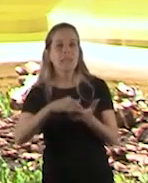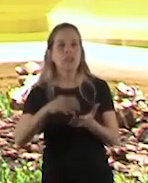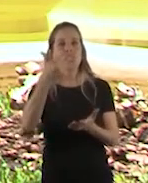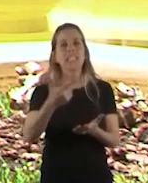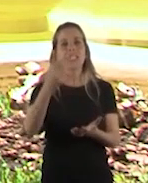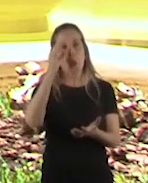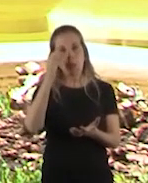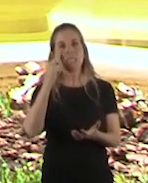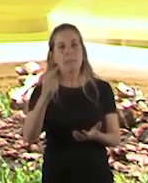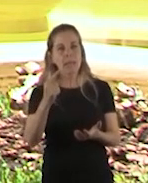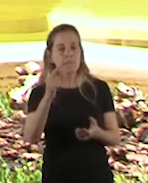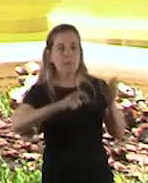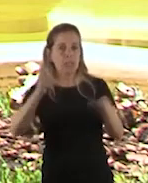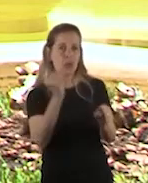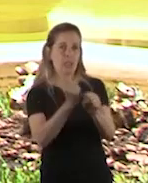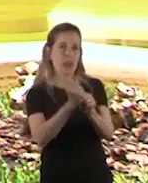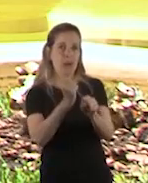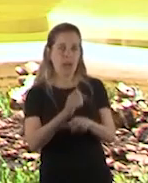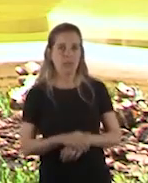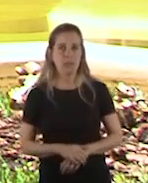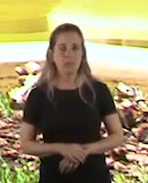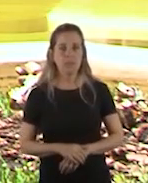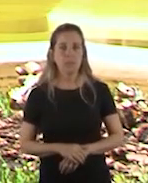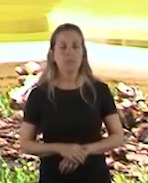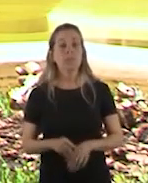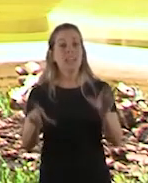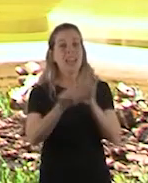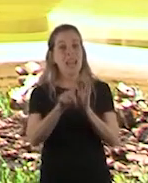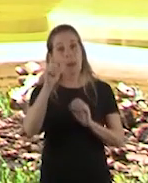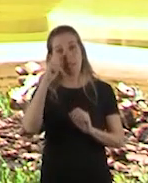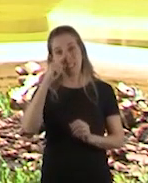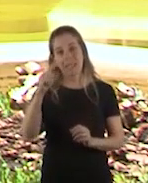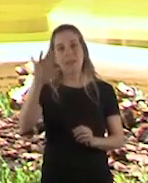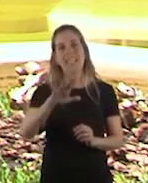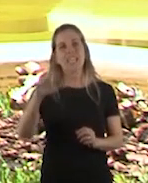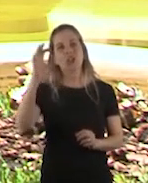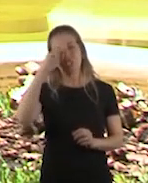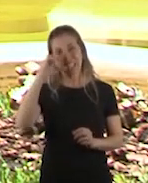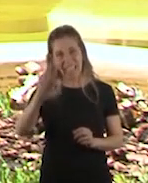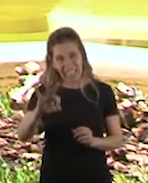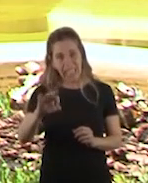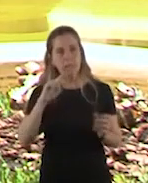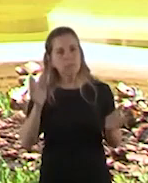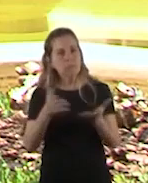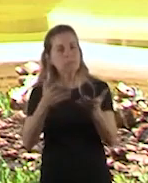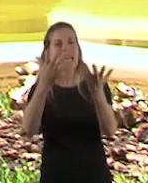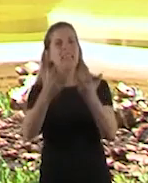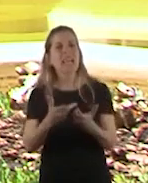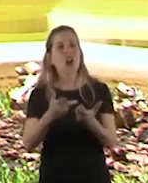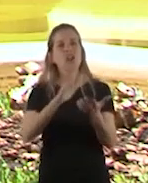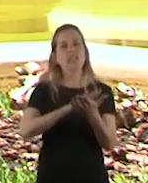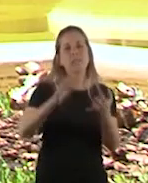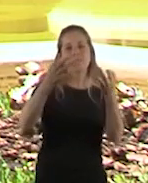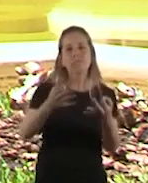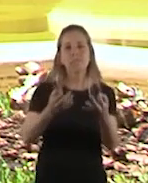13.320.000 personas ocupadas. Con la ley 27.570 promovimos nuevas tecnologías, generamos valor